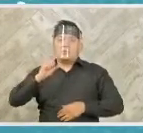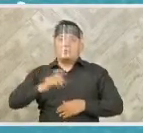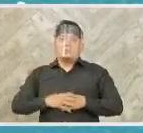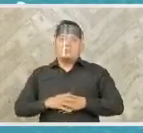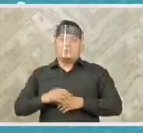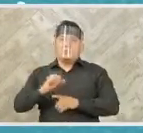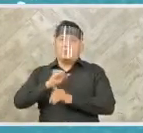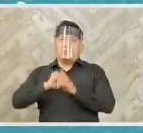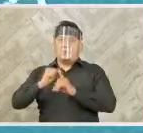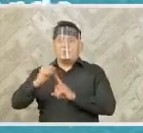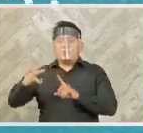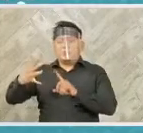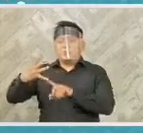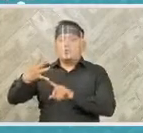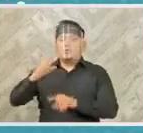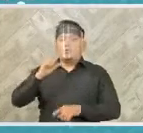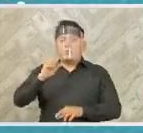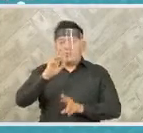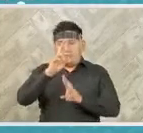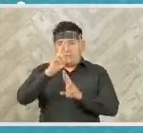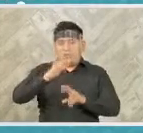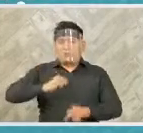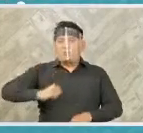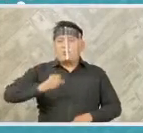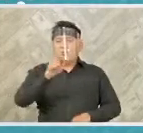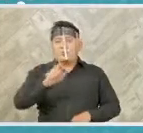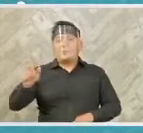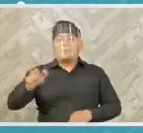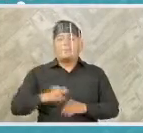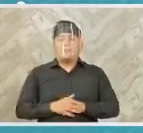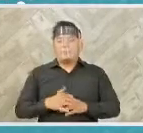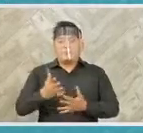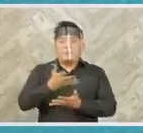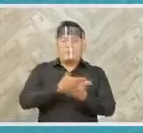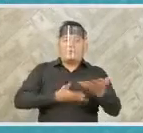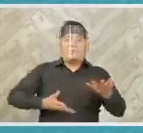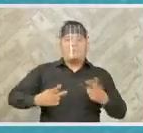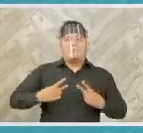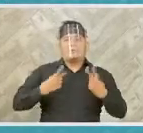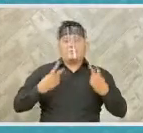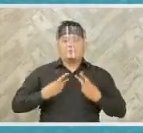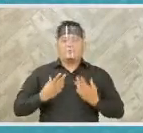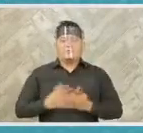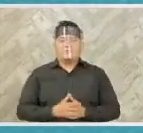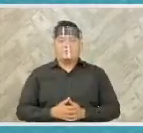Cúcuta respeta los derechos humanos y las otras formas de vida.